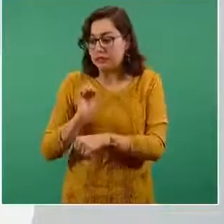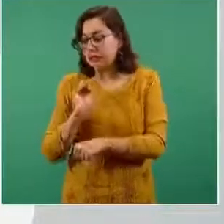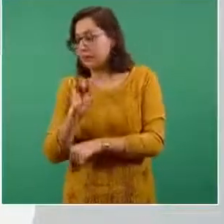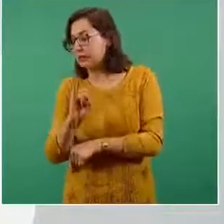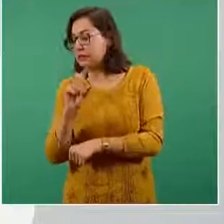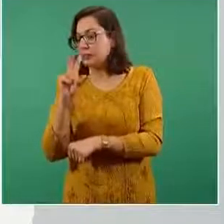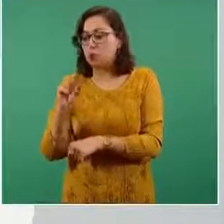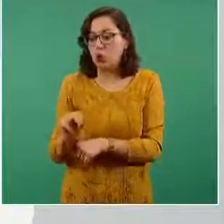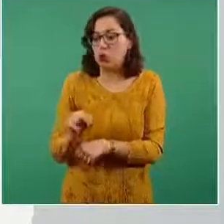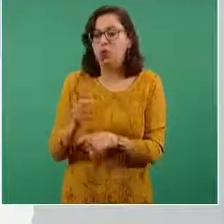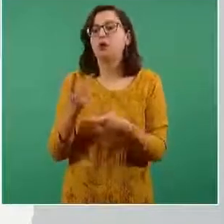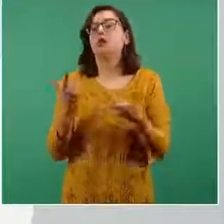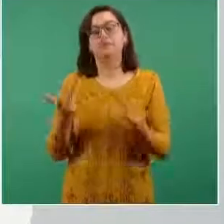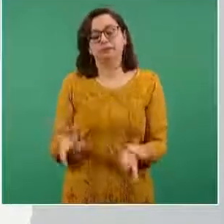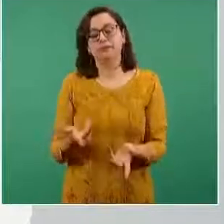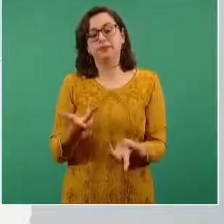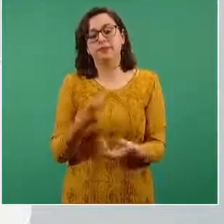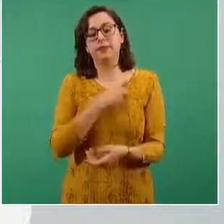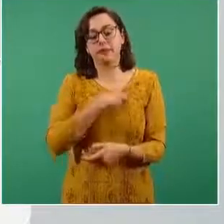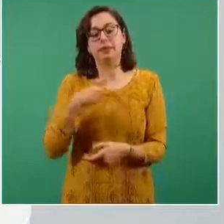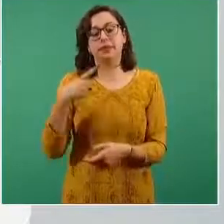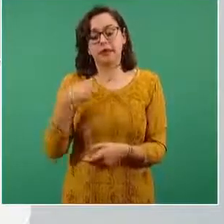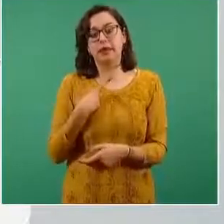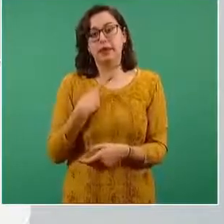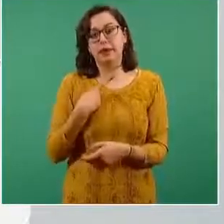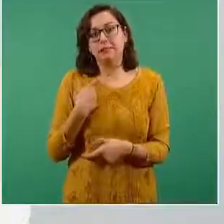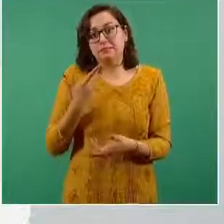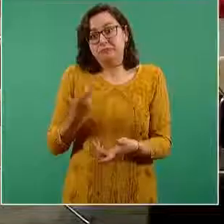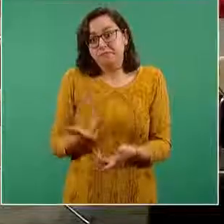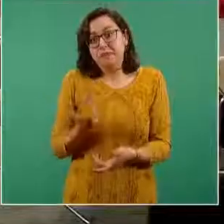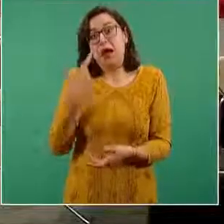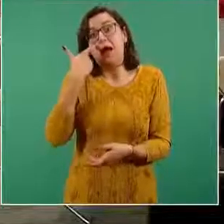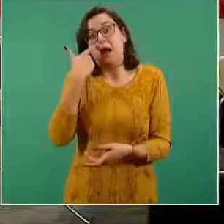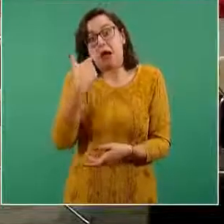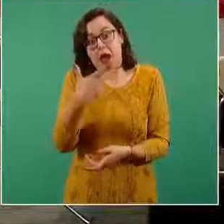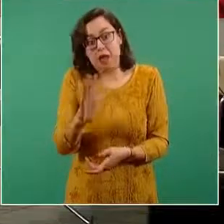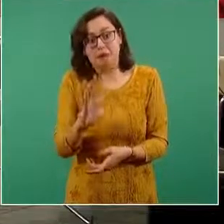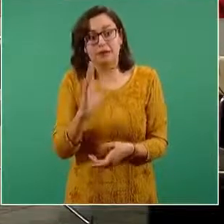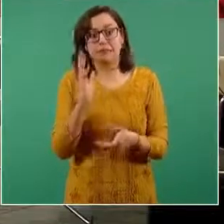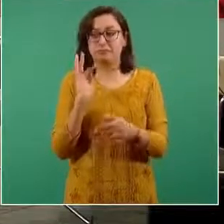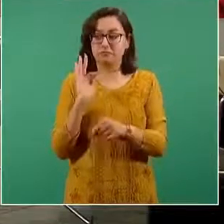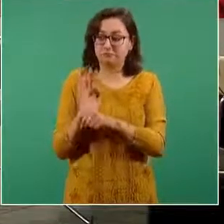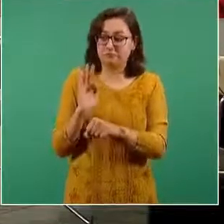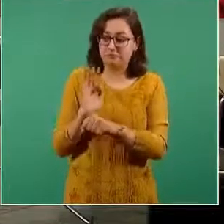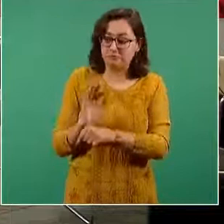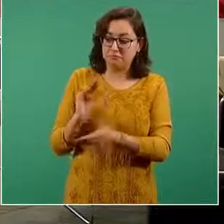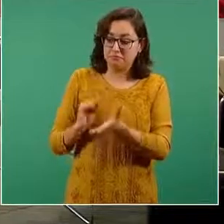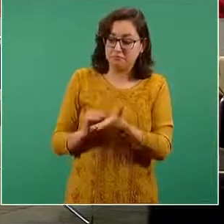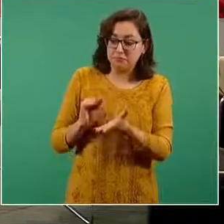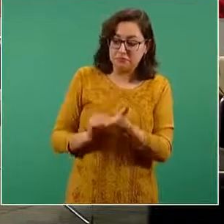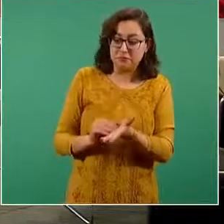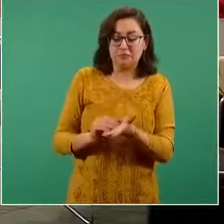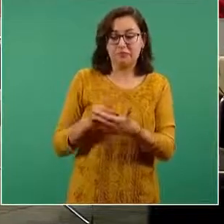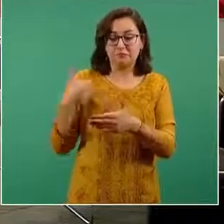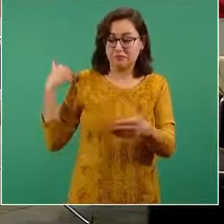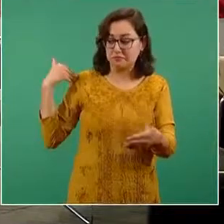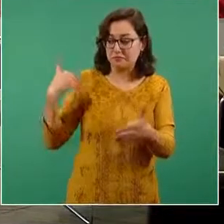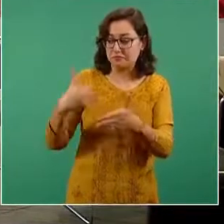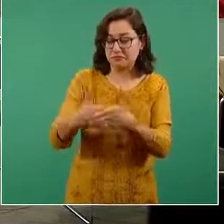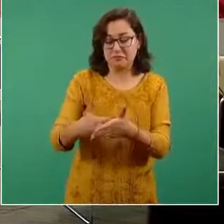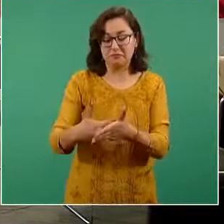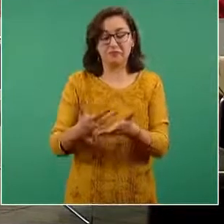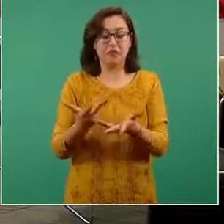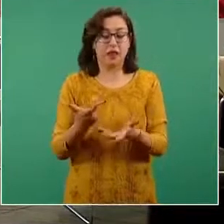la eficacia que en su momento reportó la vacuna se mantiene activa durante una